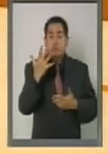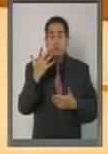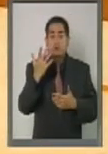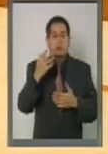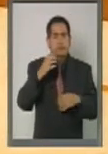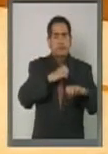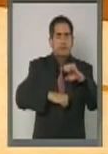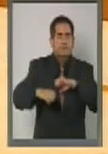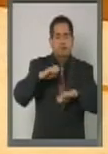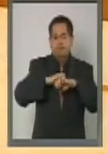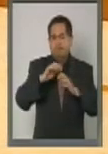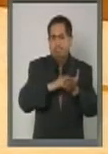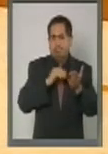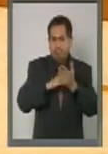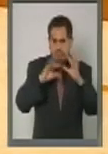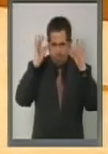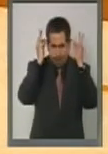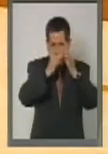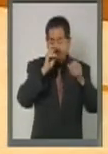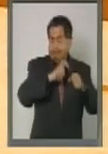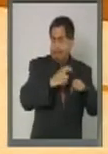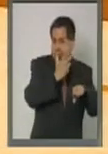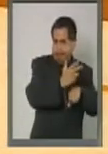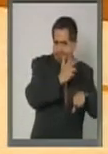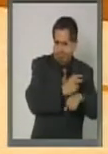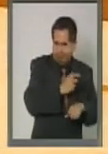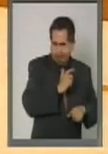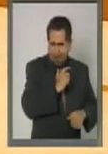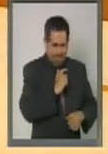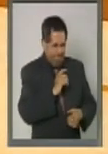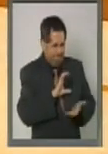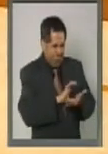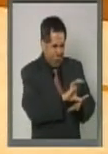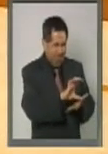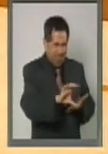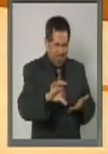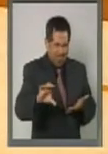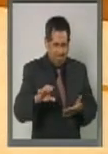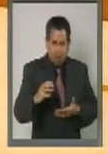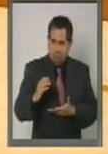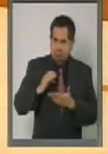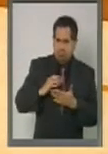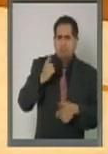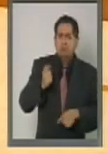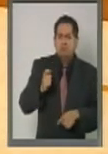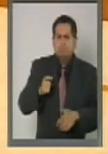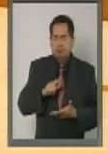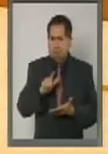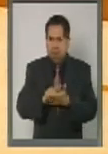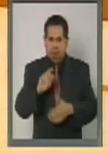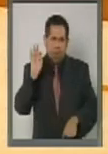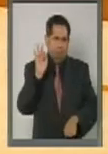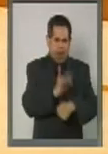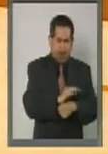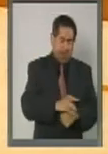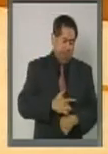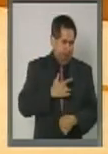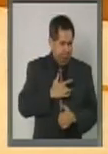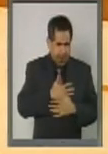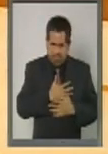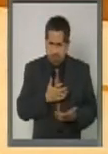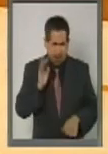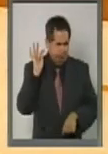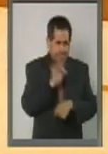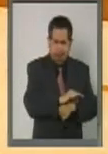Americana para proteger, como es nuestra obligación legal y moral, a